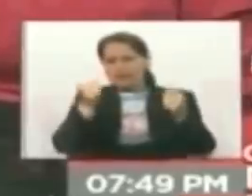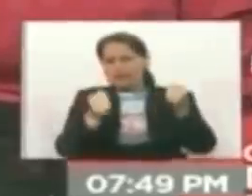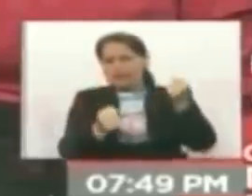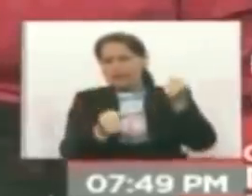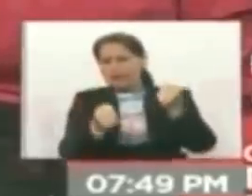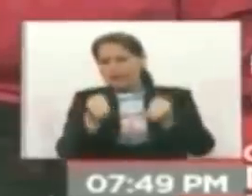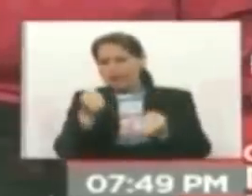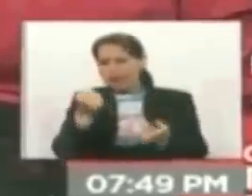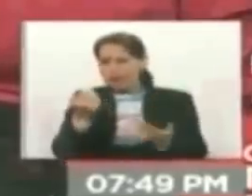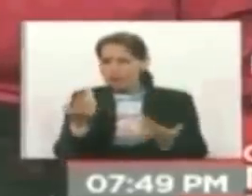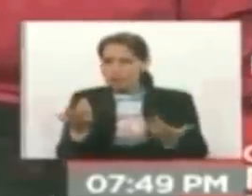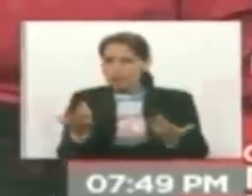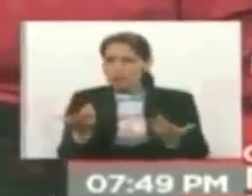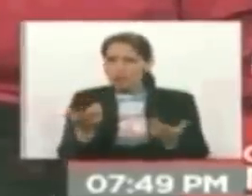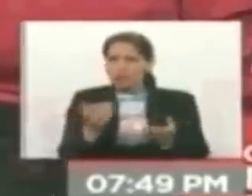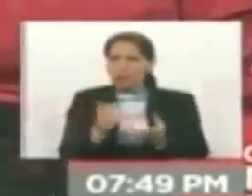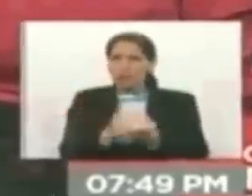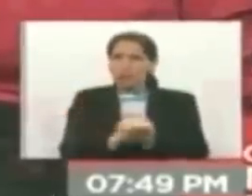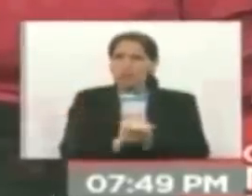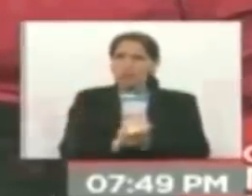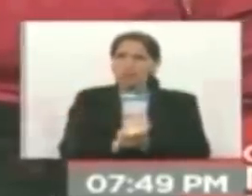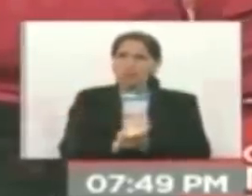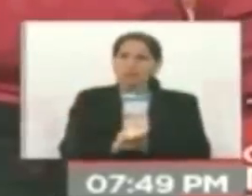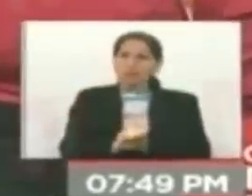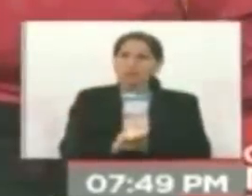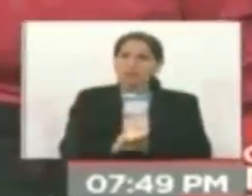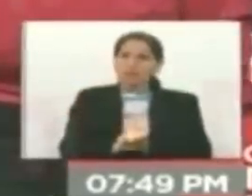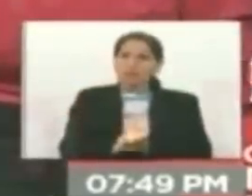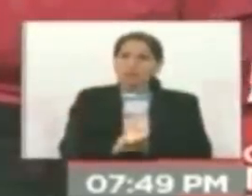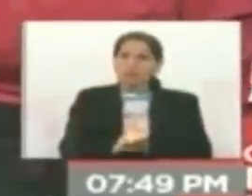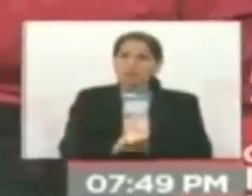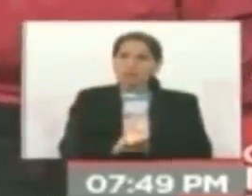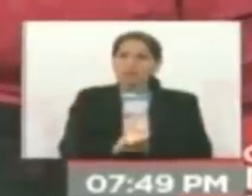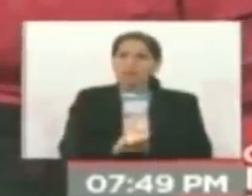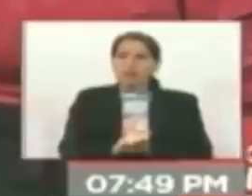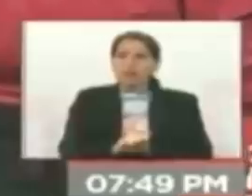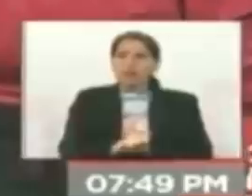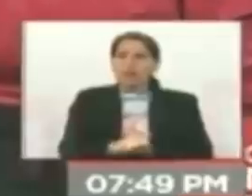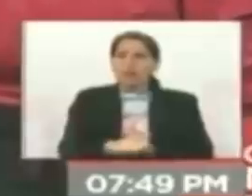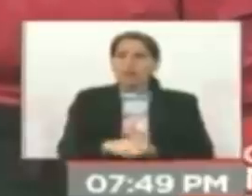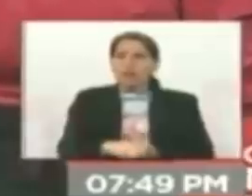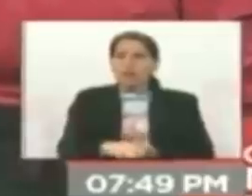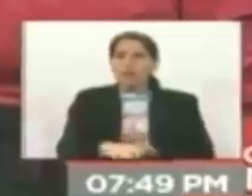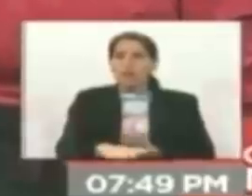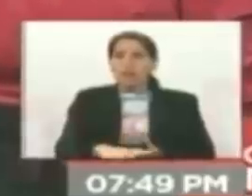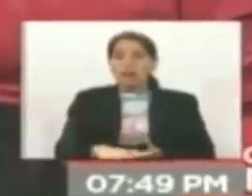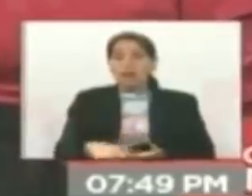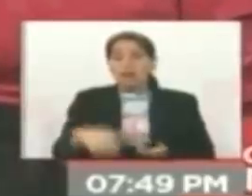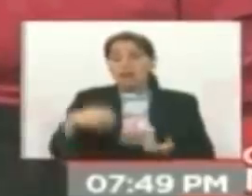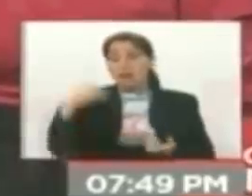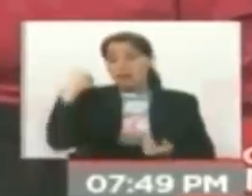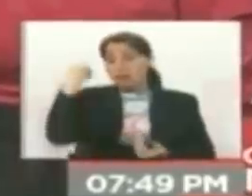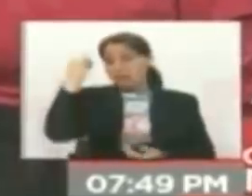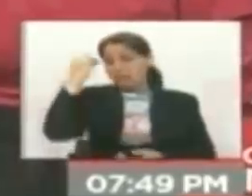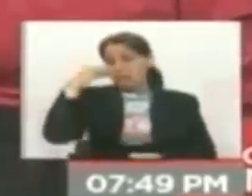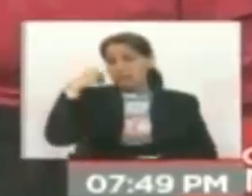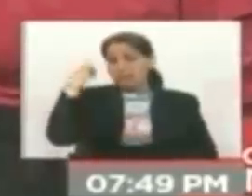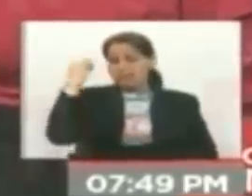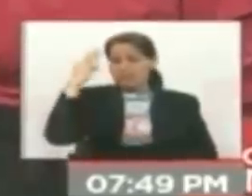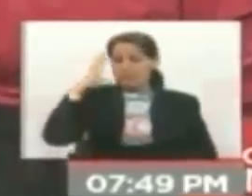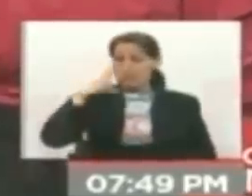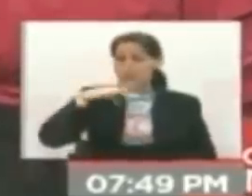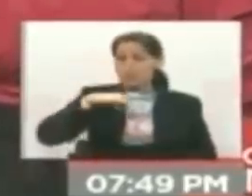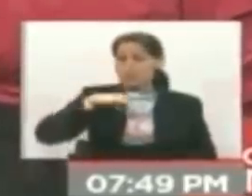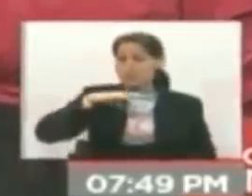dijo que mantiene su acusación de que el gobierno dominicano fue el responsable de la suspensión de las elecciones municipales que estaban pautadas